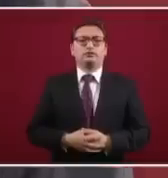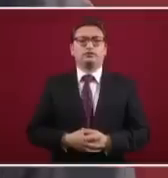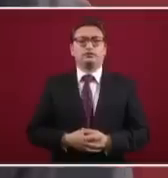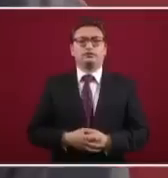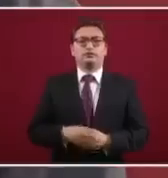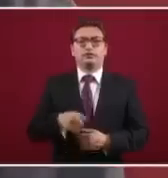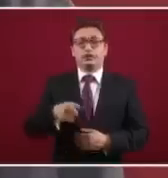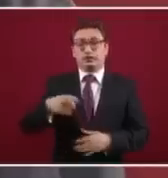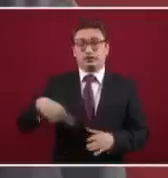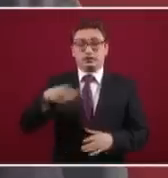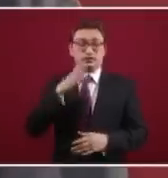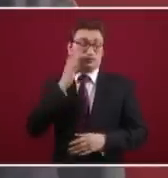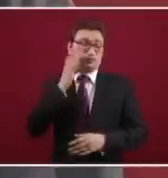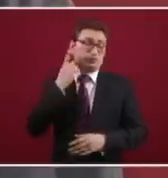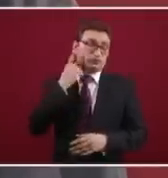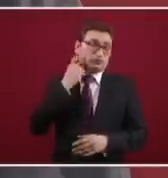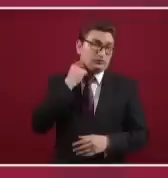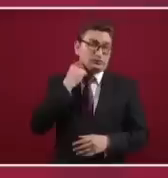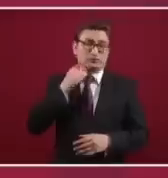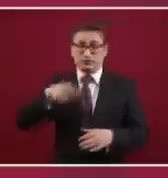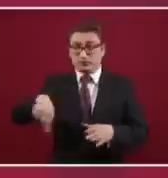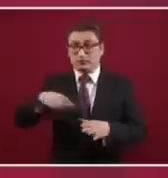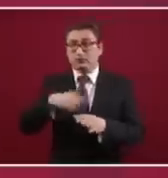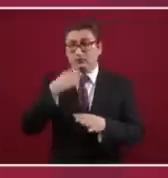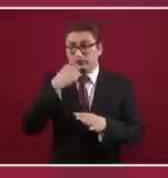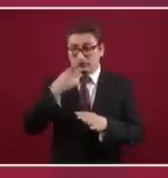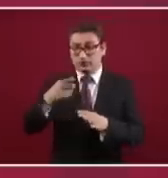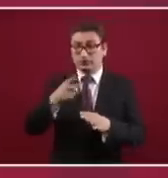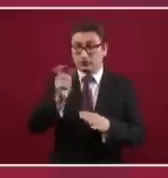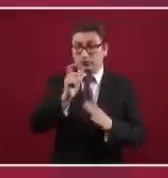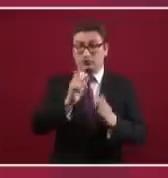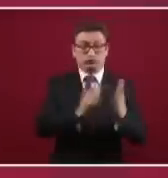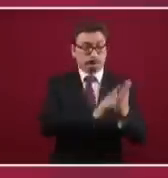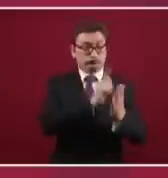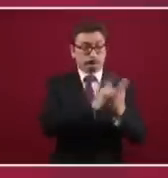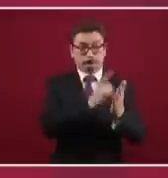que lo realizado en materia legislativa